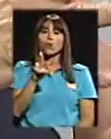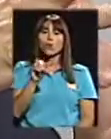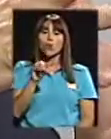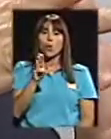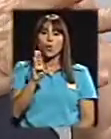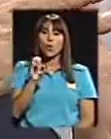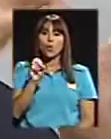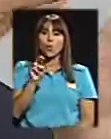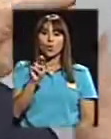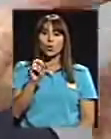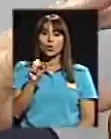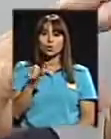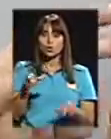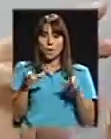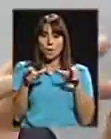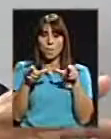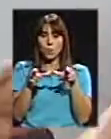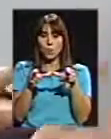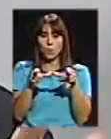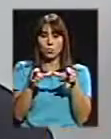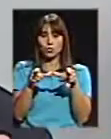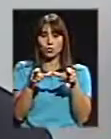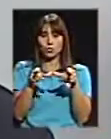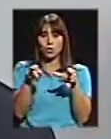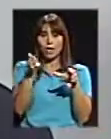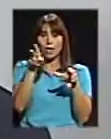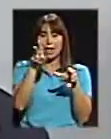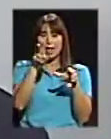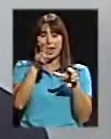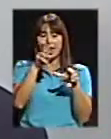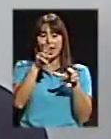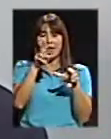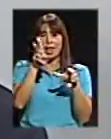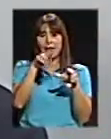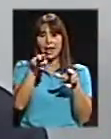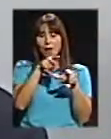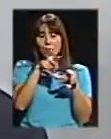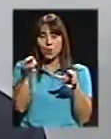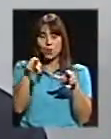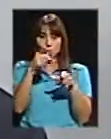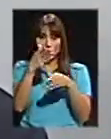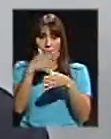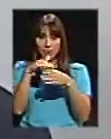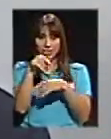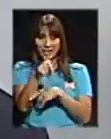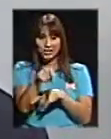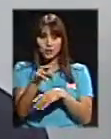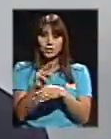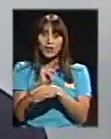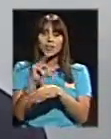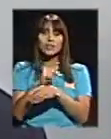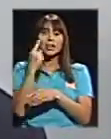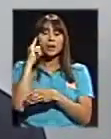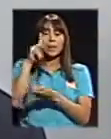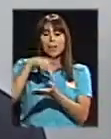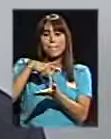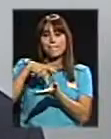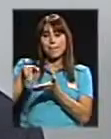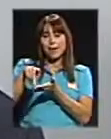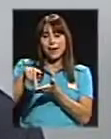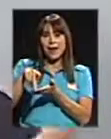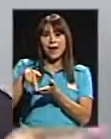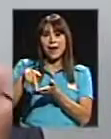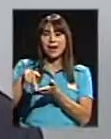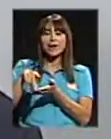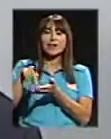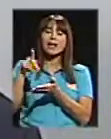Banco Central. Parte de esos eurobonos se van a usar para pagar un vencimiento que tiene deuda externa del